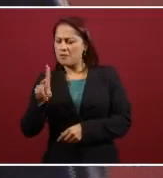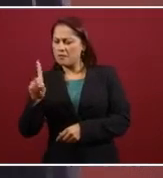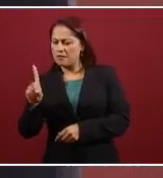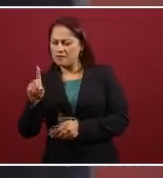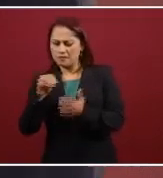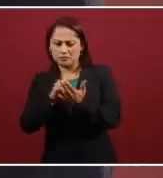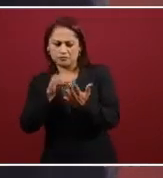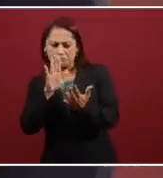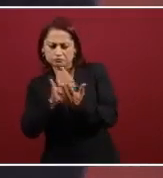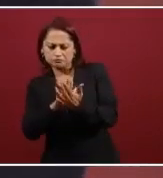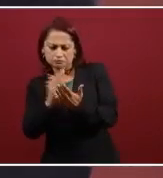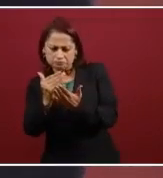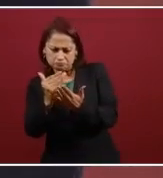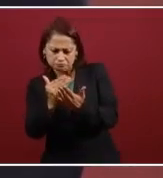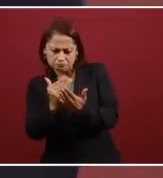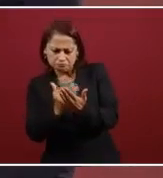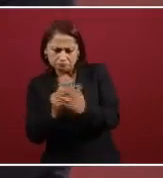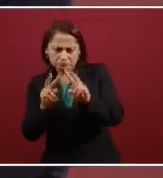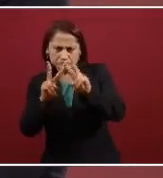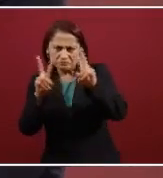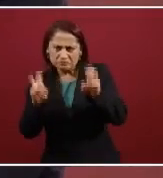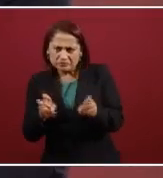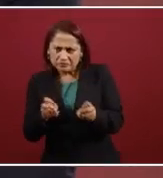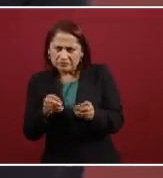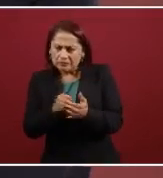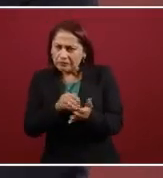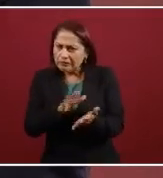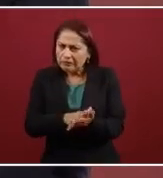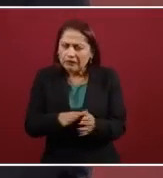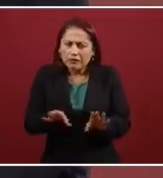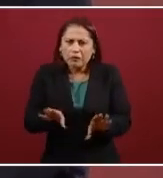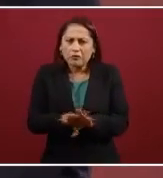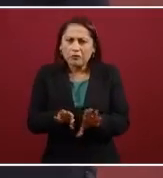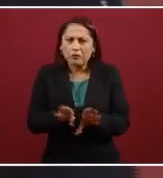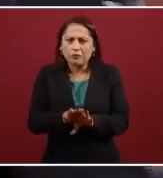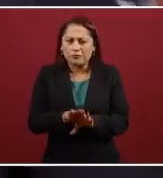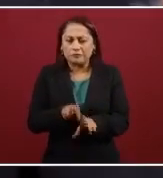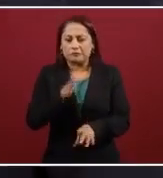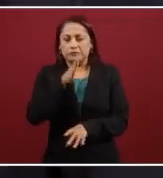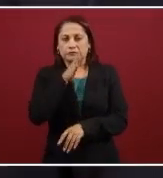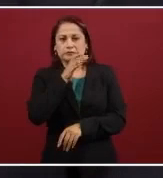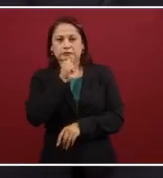se van a poner esos términos, esos conceptos, se van a usar esas palabras.